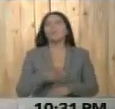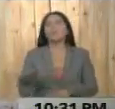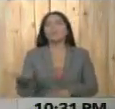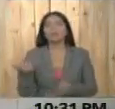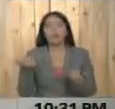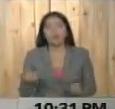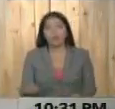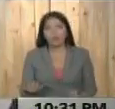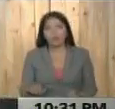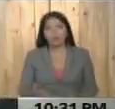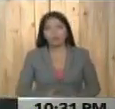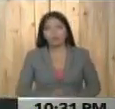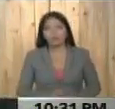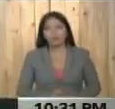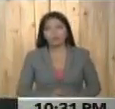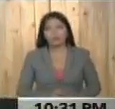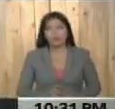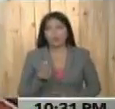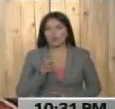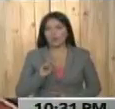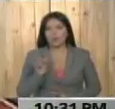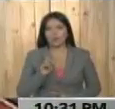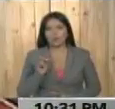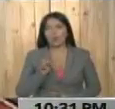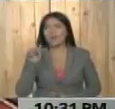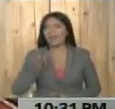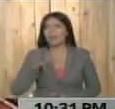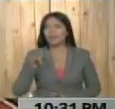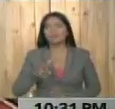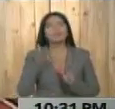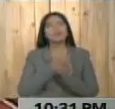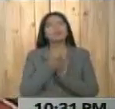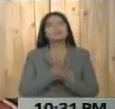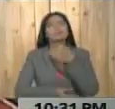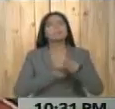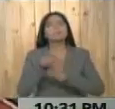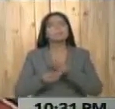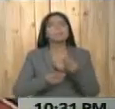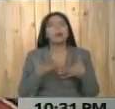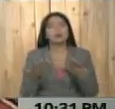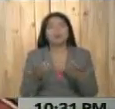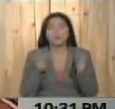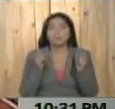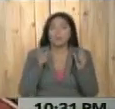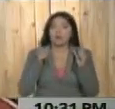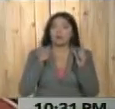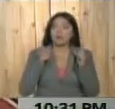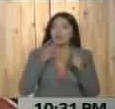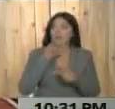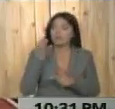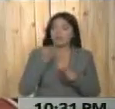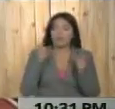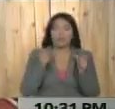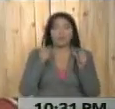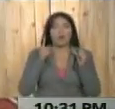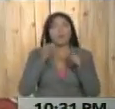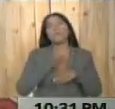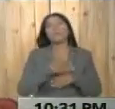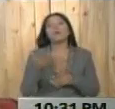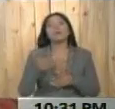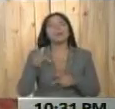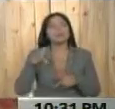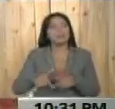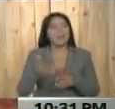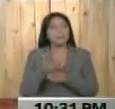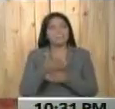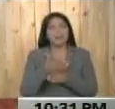haberlo estropeado el suelo mucho. No, no, no, mira, este suelo está hecho para eso. Increíble porque, bueno, es de madera.